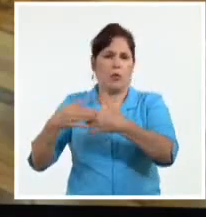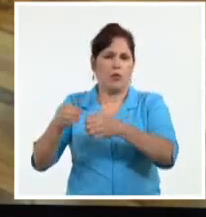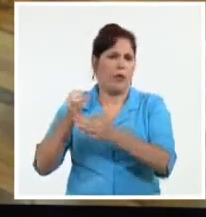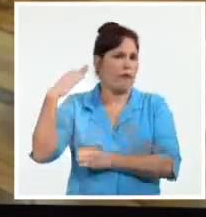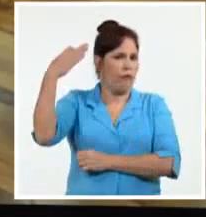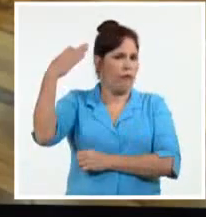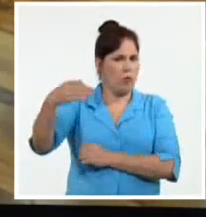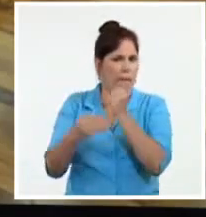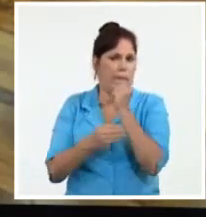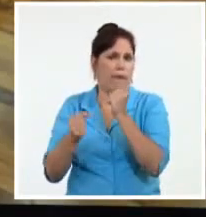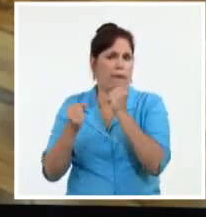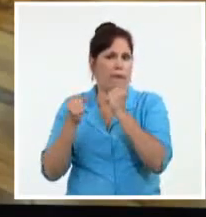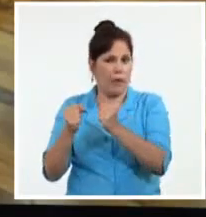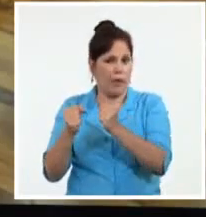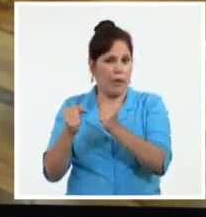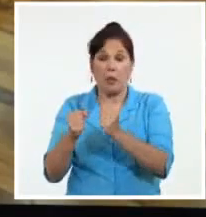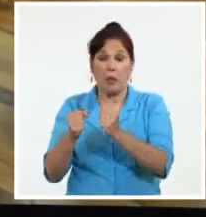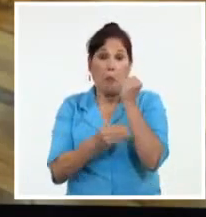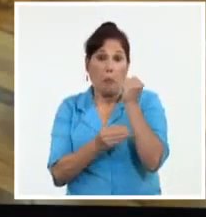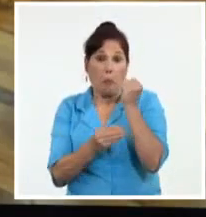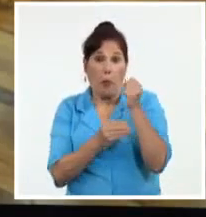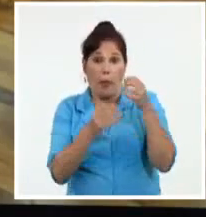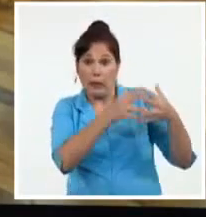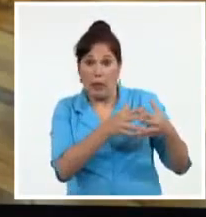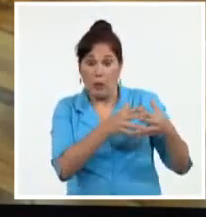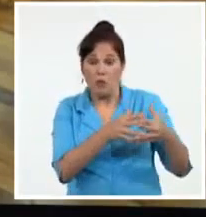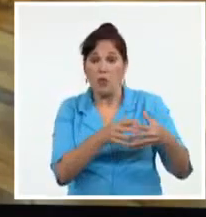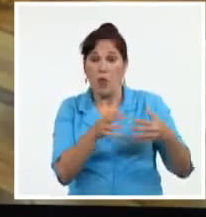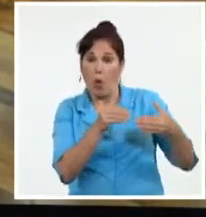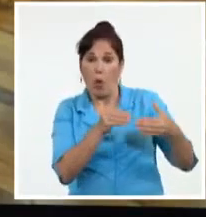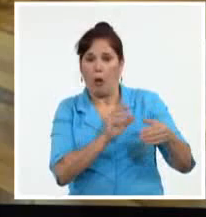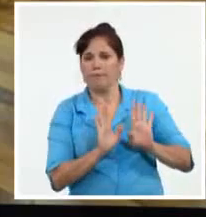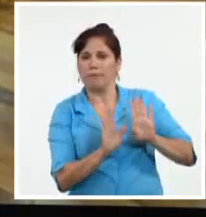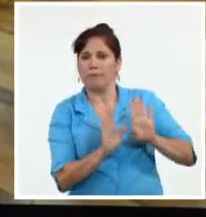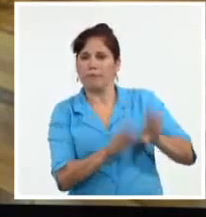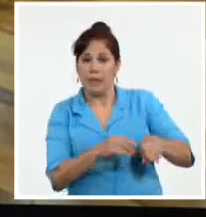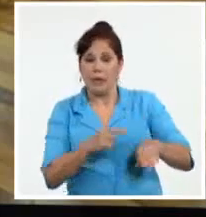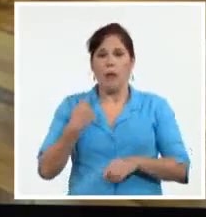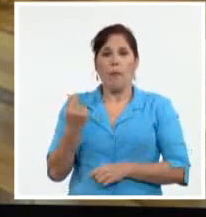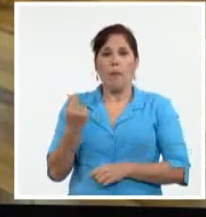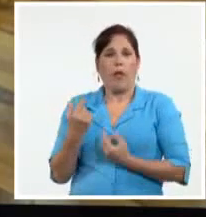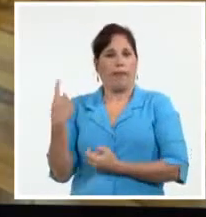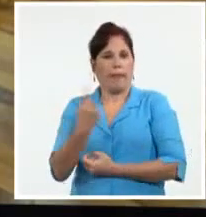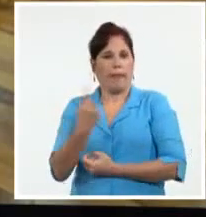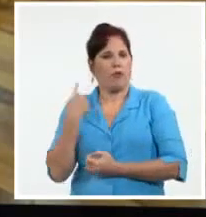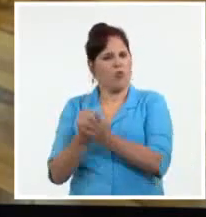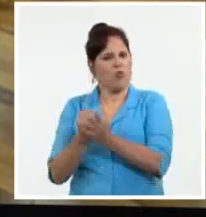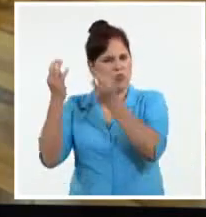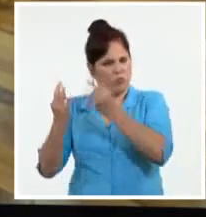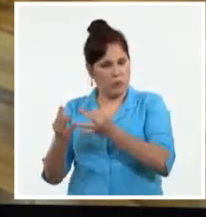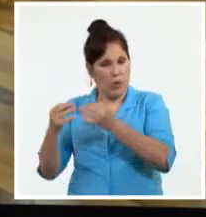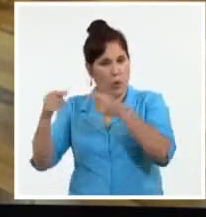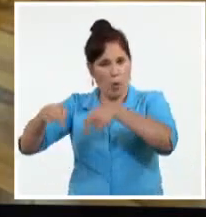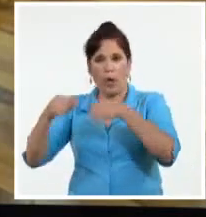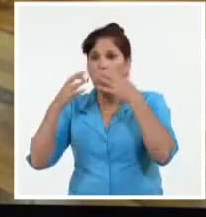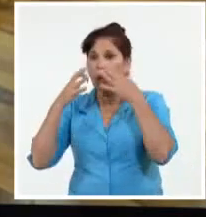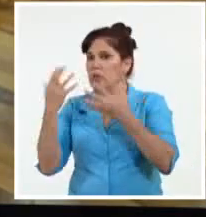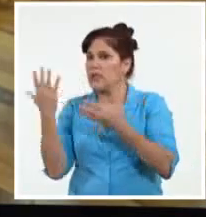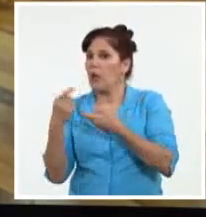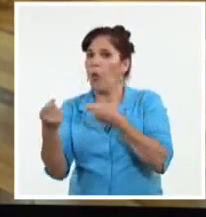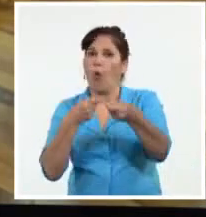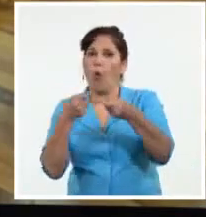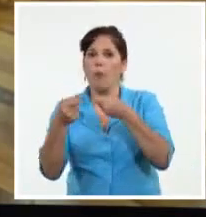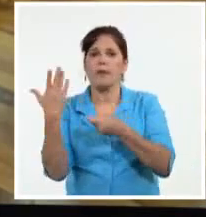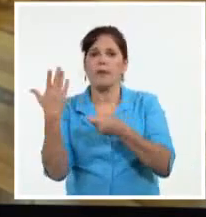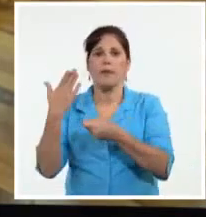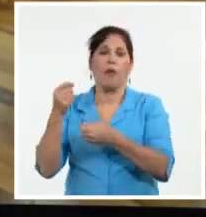más solidez y restarle poder a los que acuñan dólares, que con la hegemonía de su billete deciden hoy quién comercia con